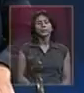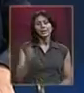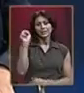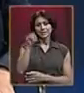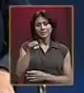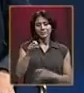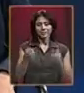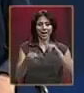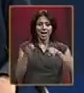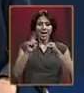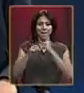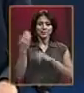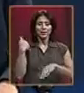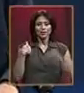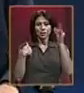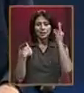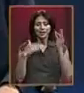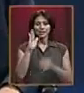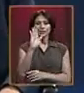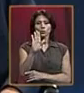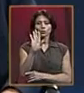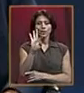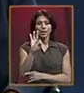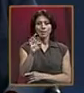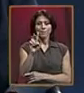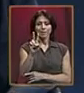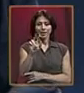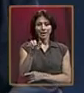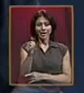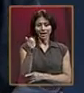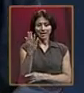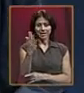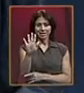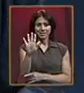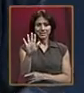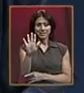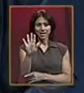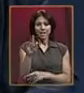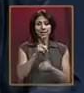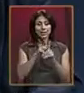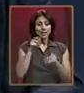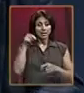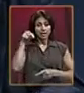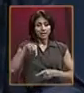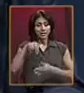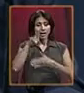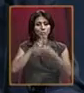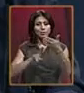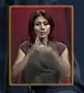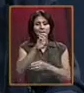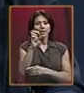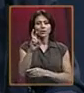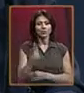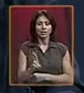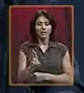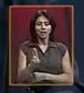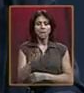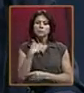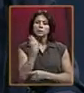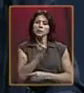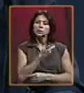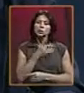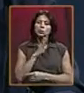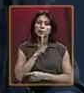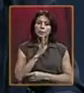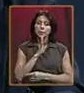Sí, amigos y amigas de su TV, Canal 15, desde esta Universidad de Costa Rica, vamos a